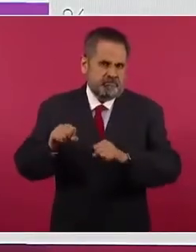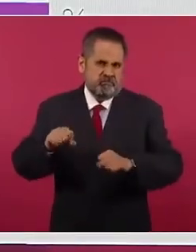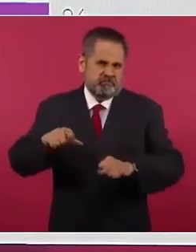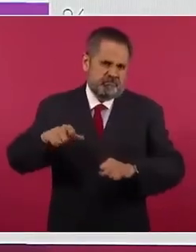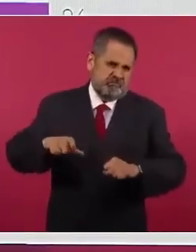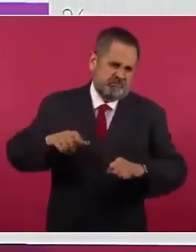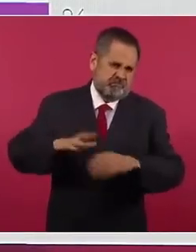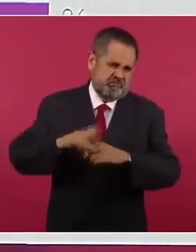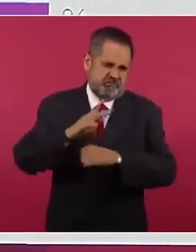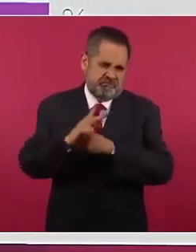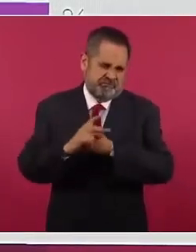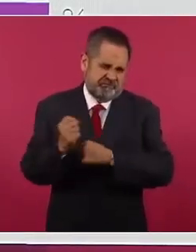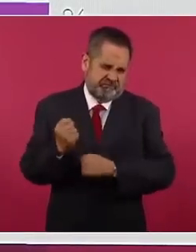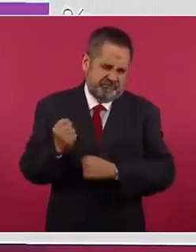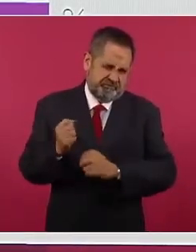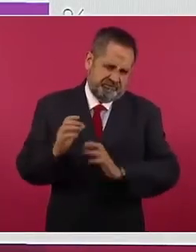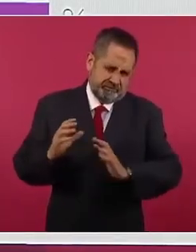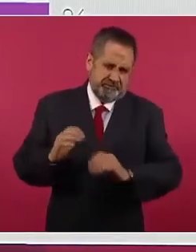potencias.